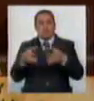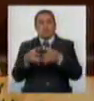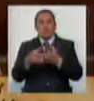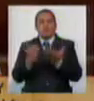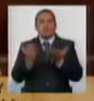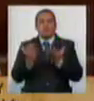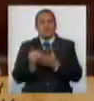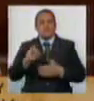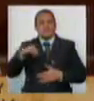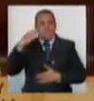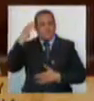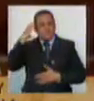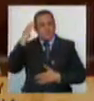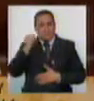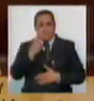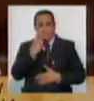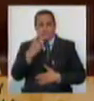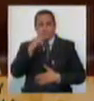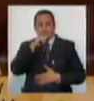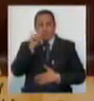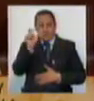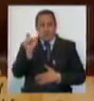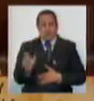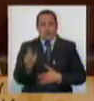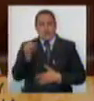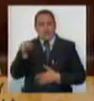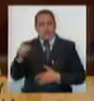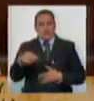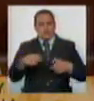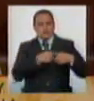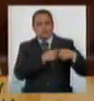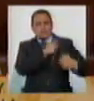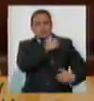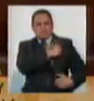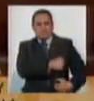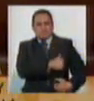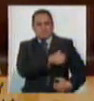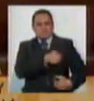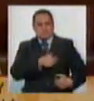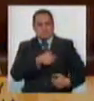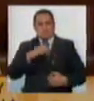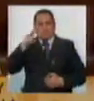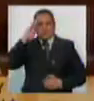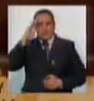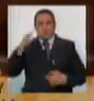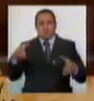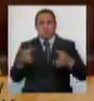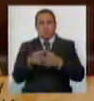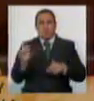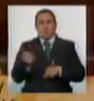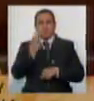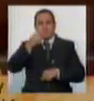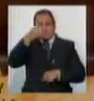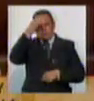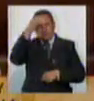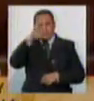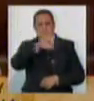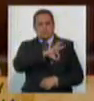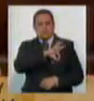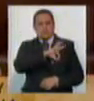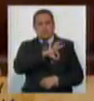en San Juan de Miraflores. Ella es brigadier general y primer puesto de su promoción. Desde este